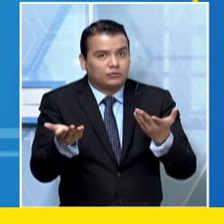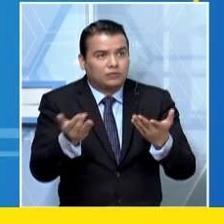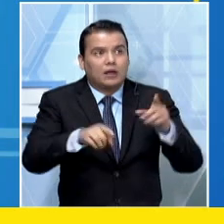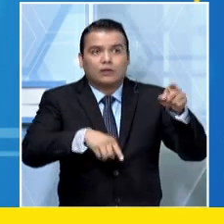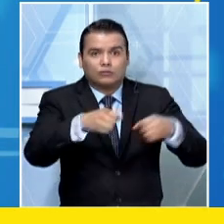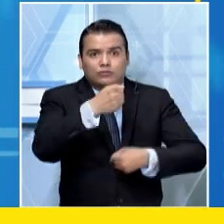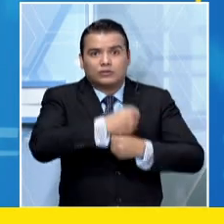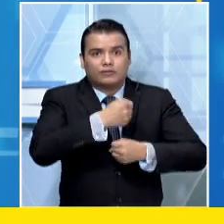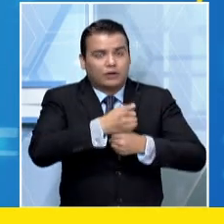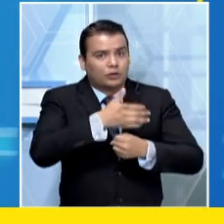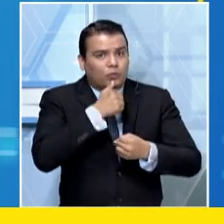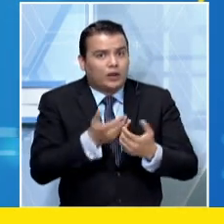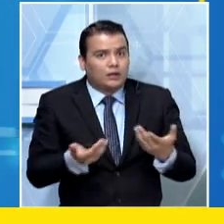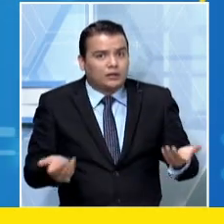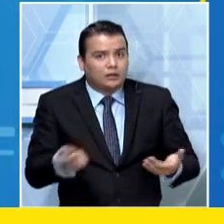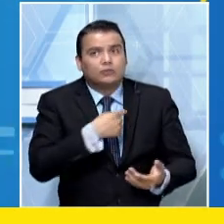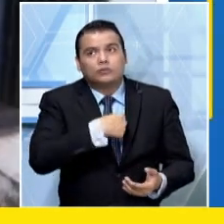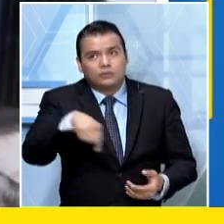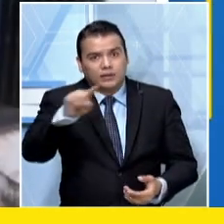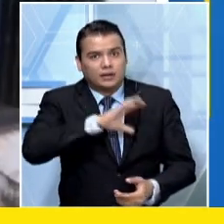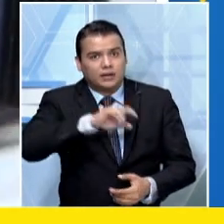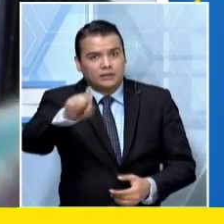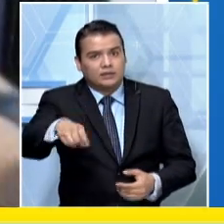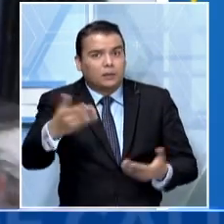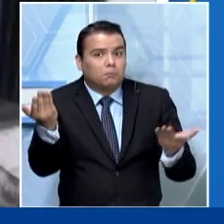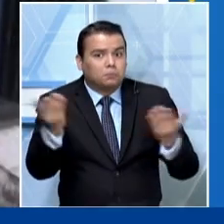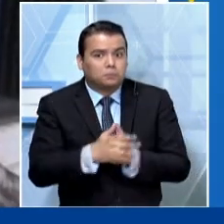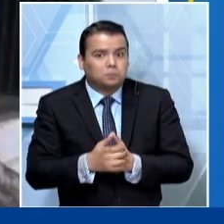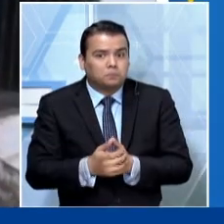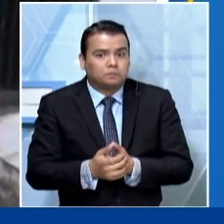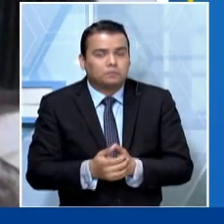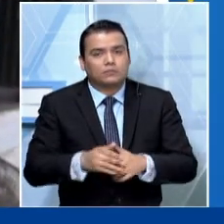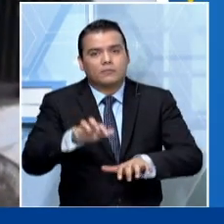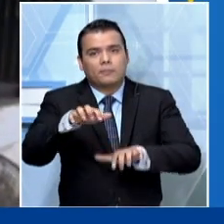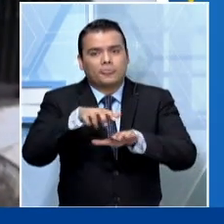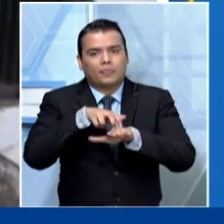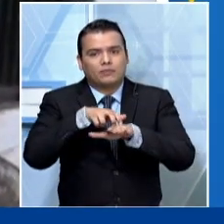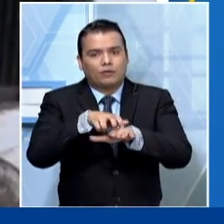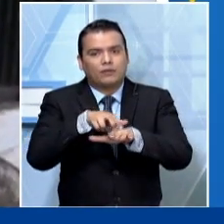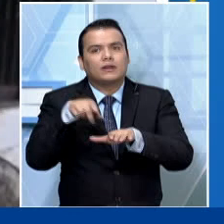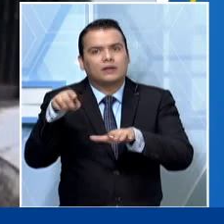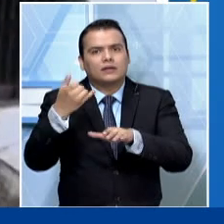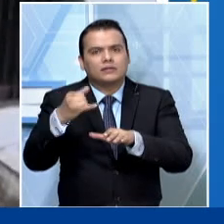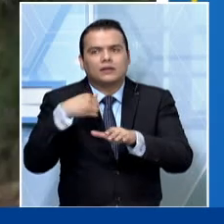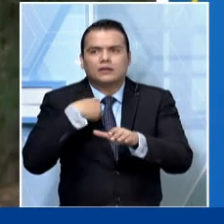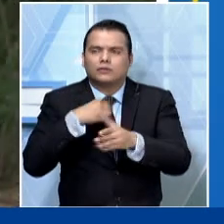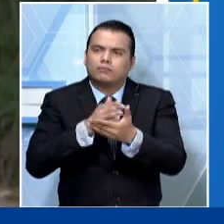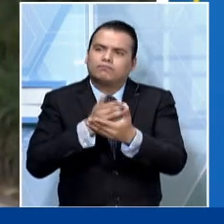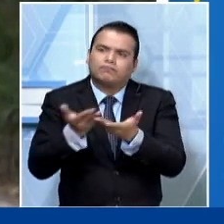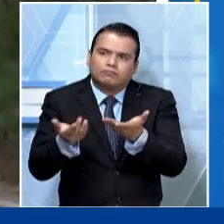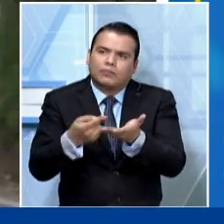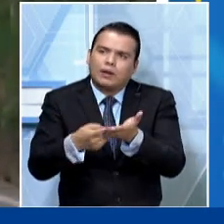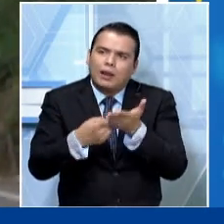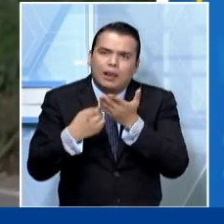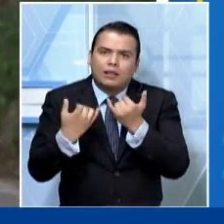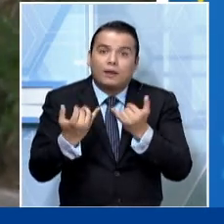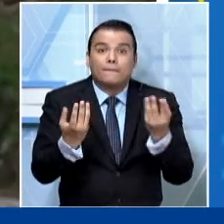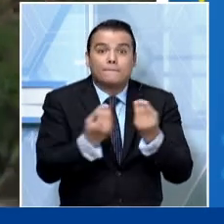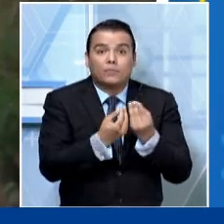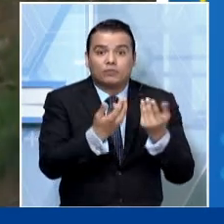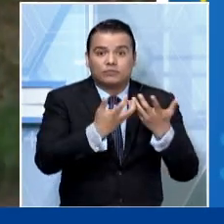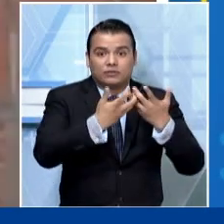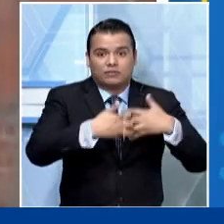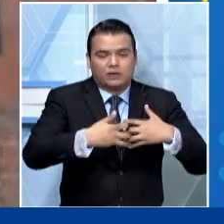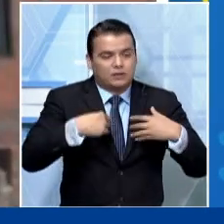desempeño laboral en Cali y que necesita transportarse. Y a pesar de que la Secretaría de Movilidad ha atendido esta queja, el operario de esta ruta